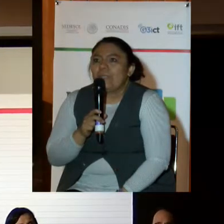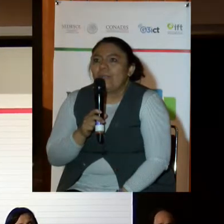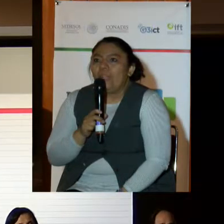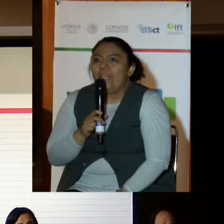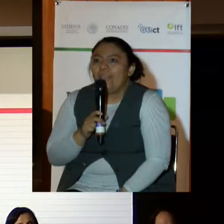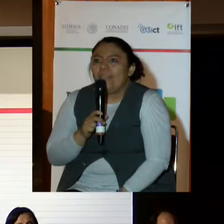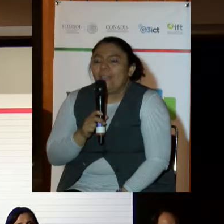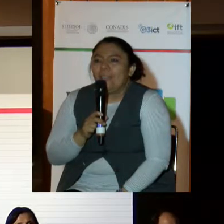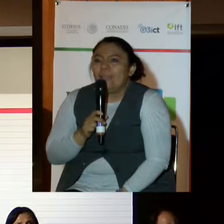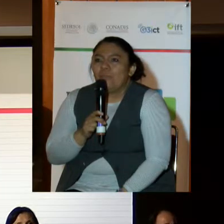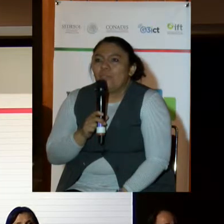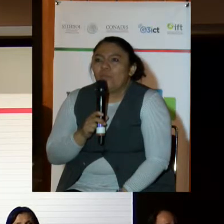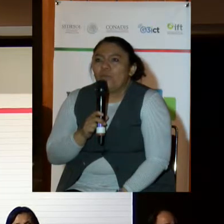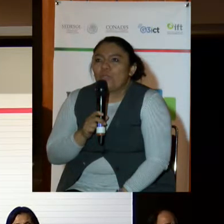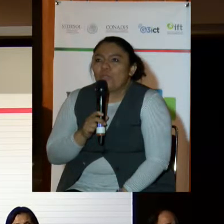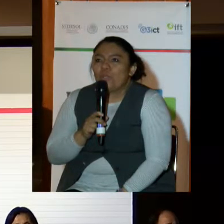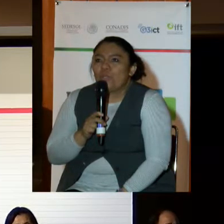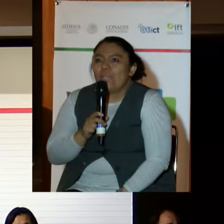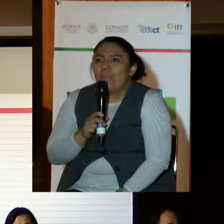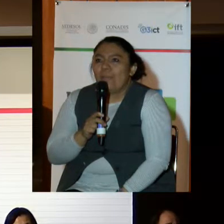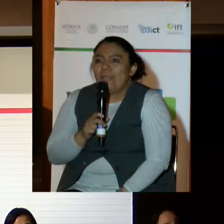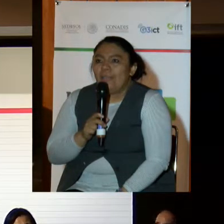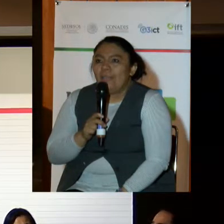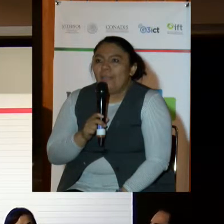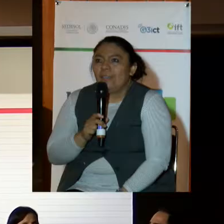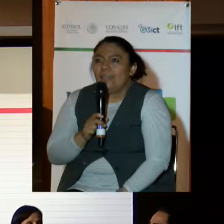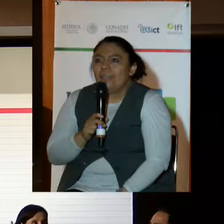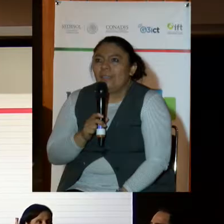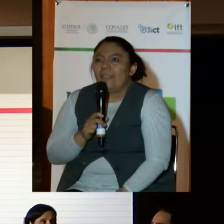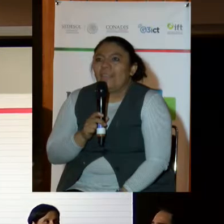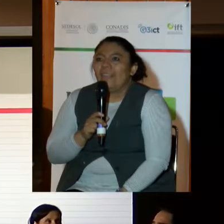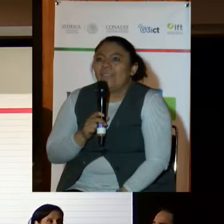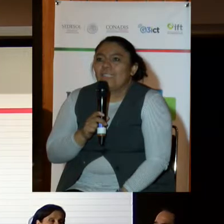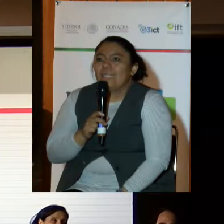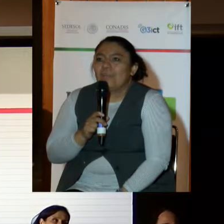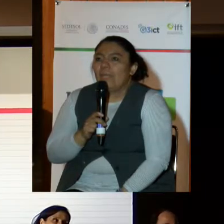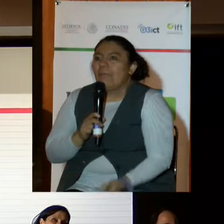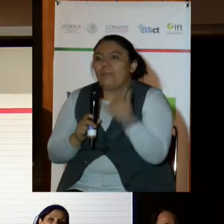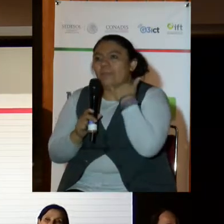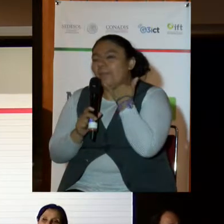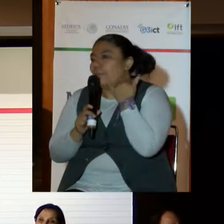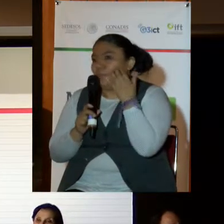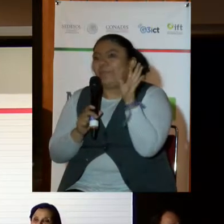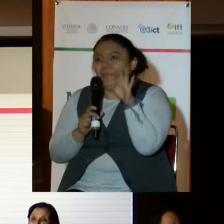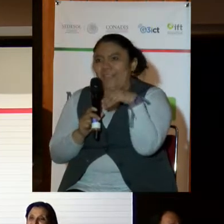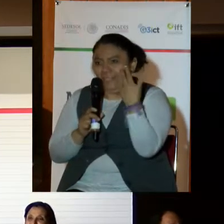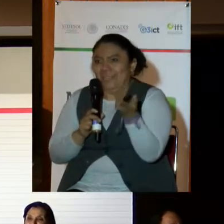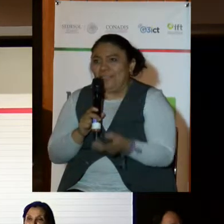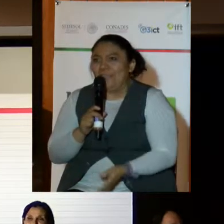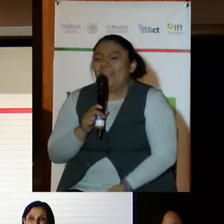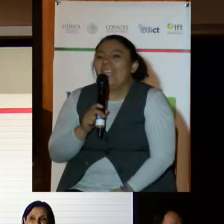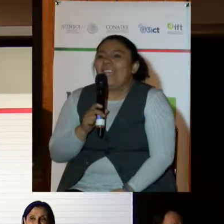otra pregunta. Si le pueden pasar, por favor, el micrófono.